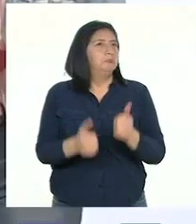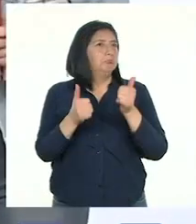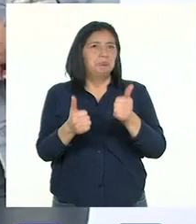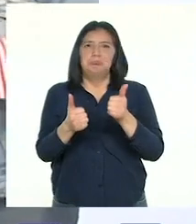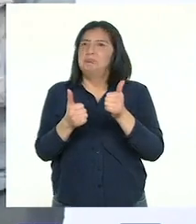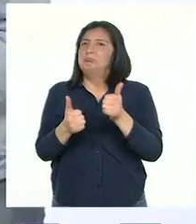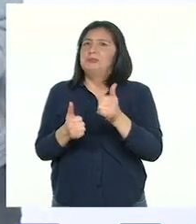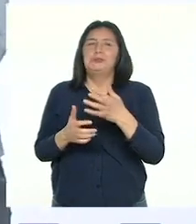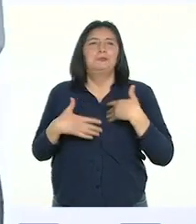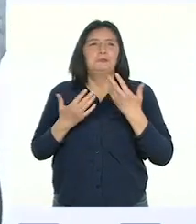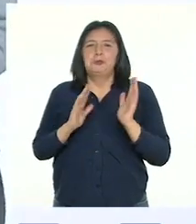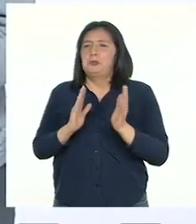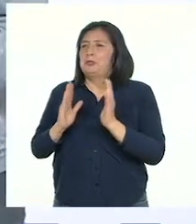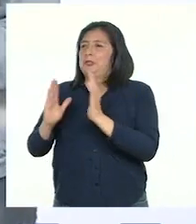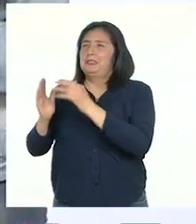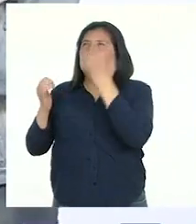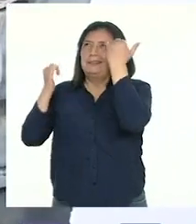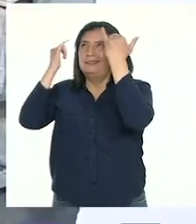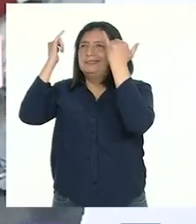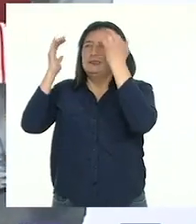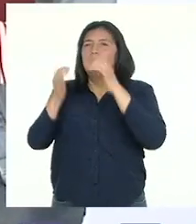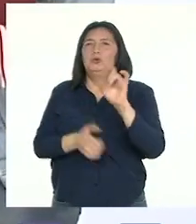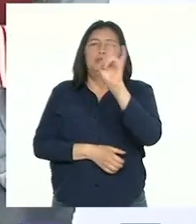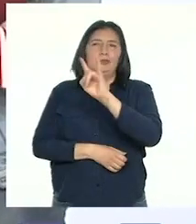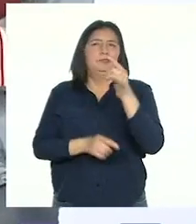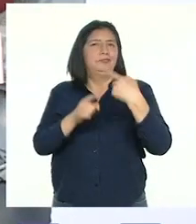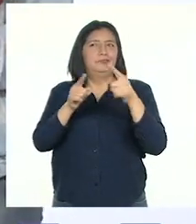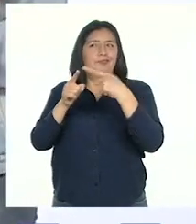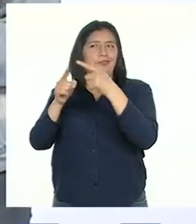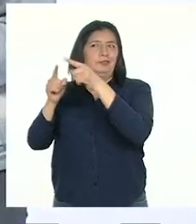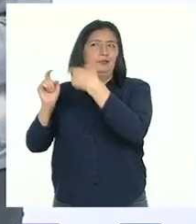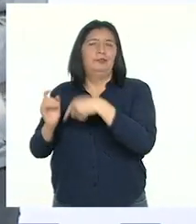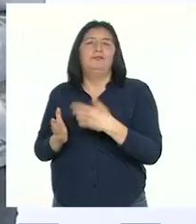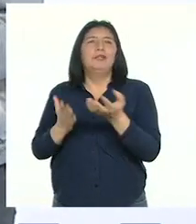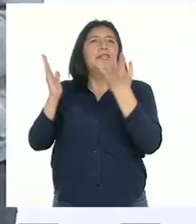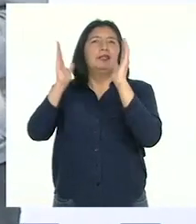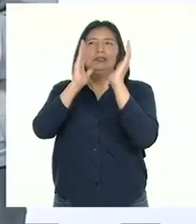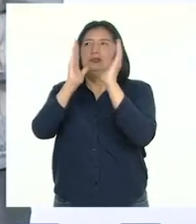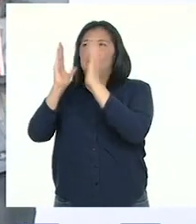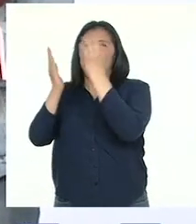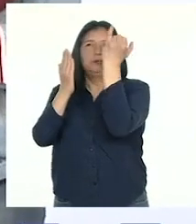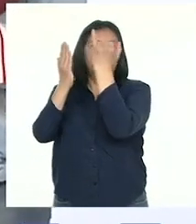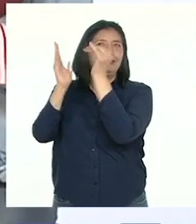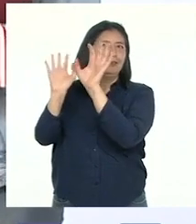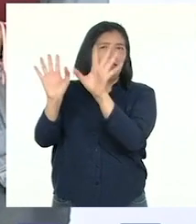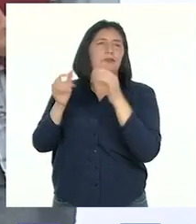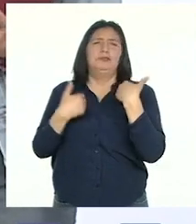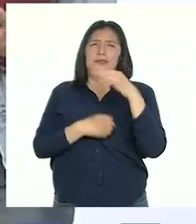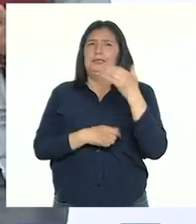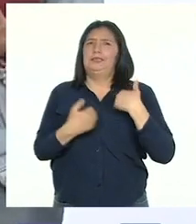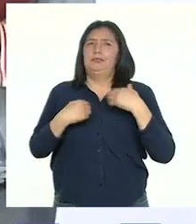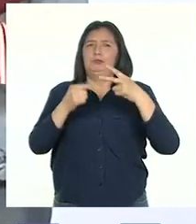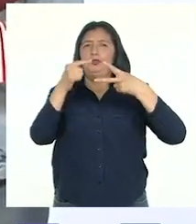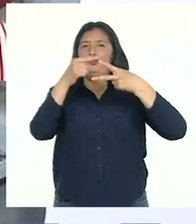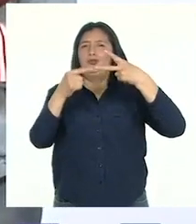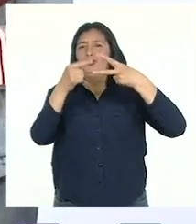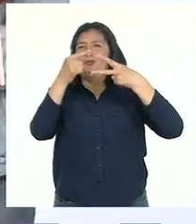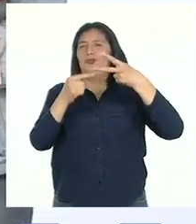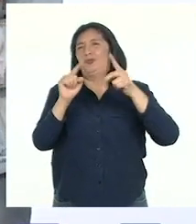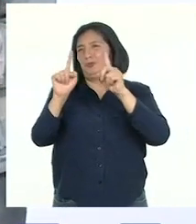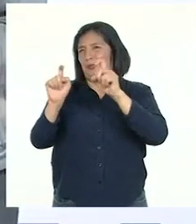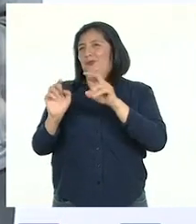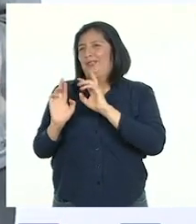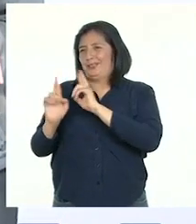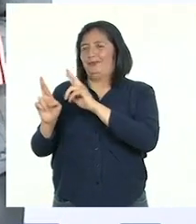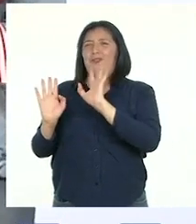Genial. Podemos organizar nuestras ideas utilizando diferentes organizadores gráficos. Con eso ya tenemos las dos primeras preguntas resueltas